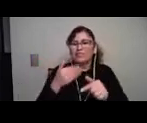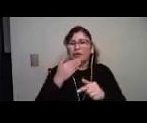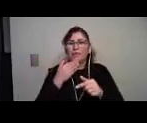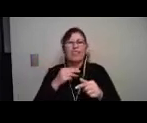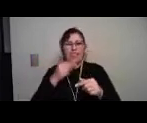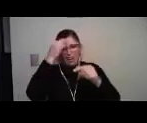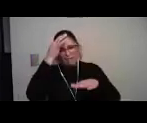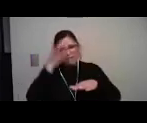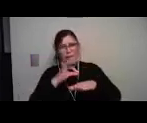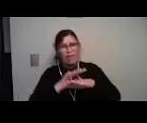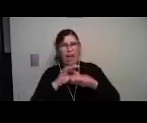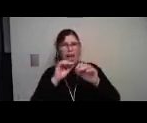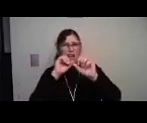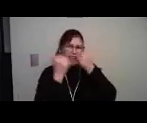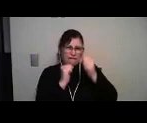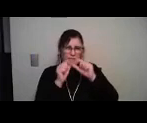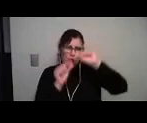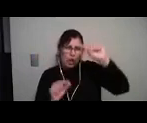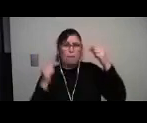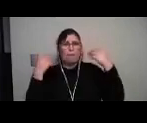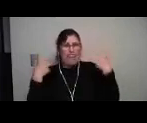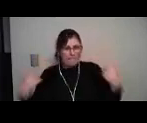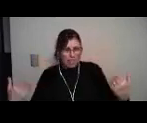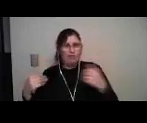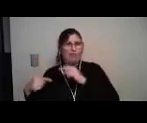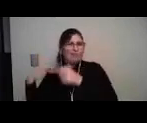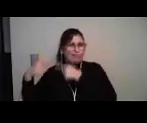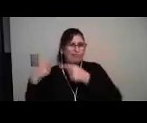¿ya? Que pudiese tener un componente hereditario.